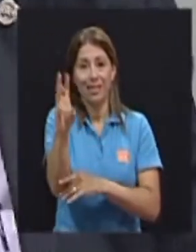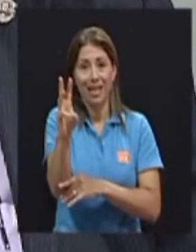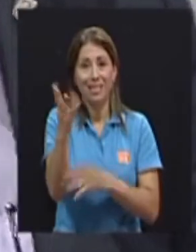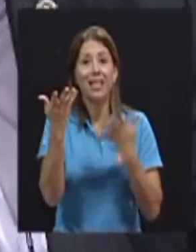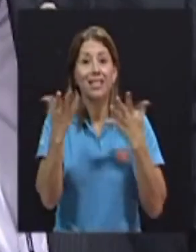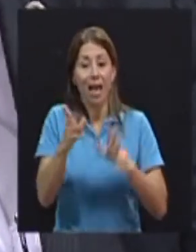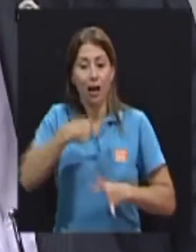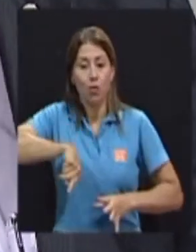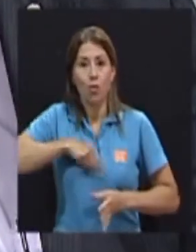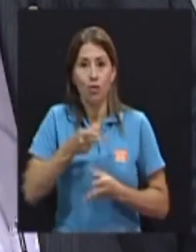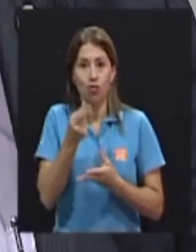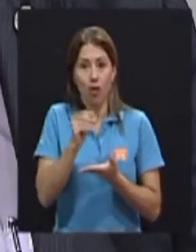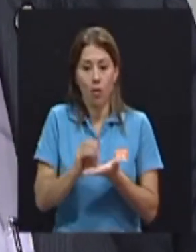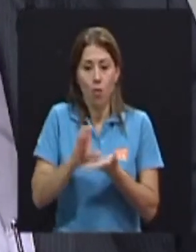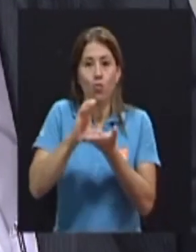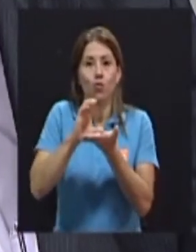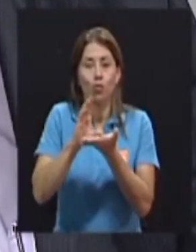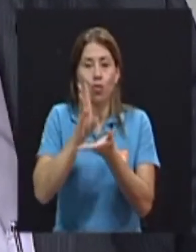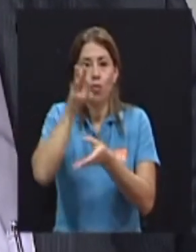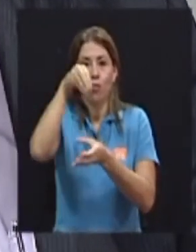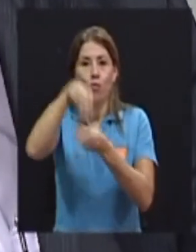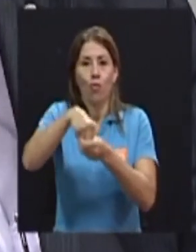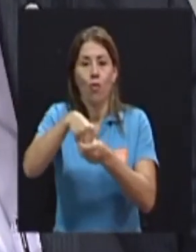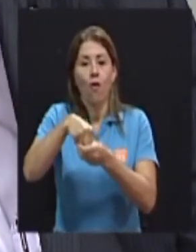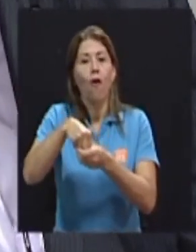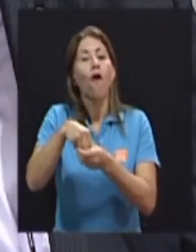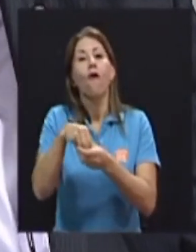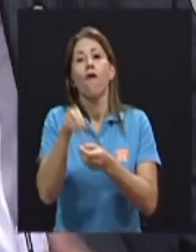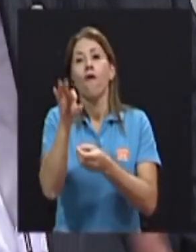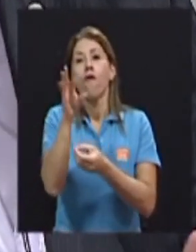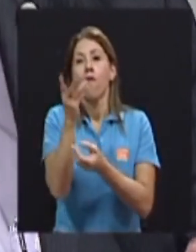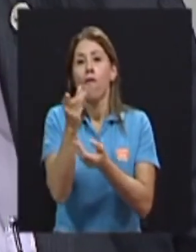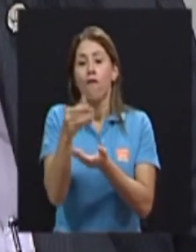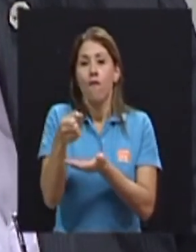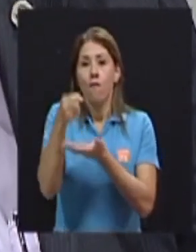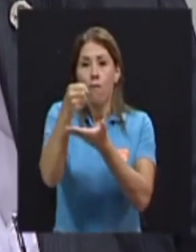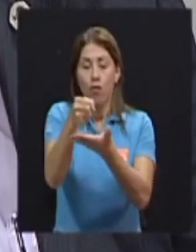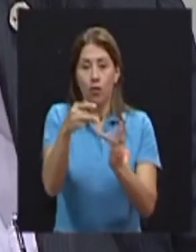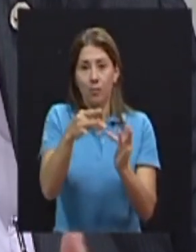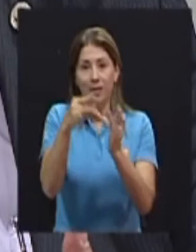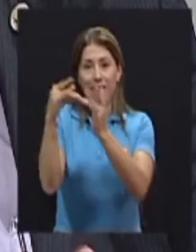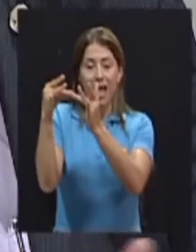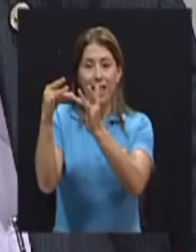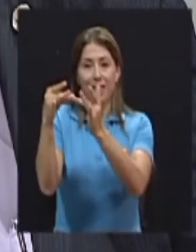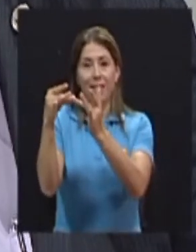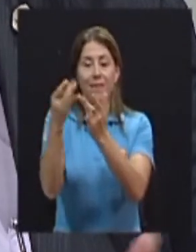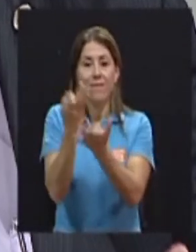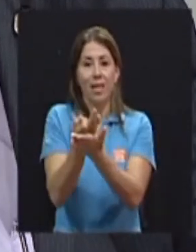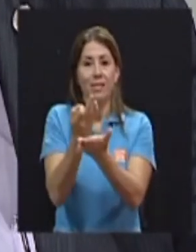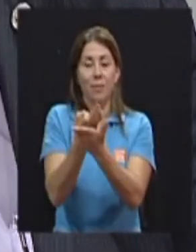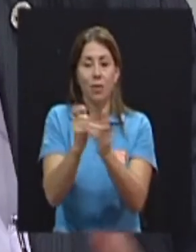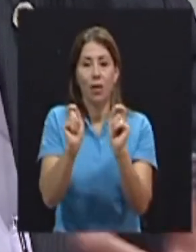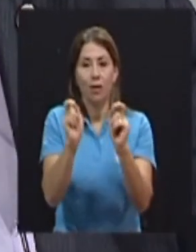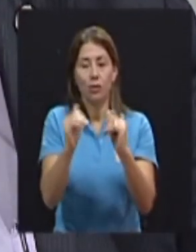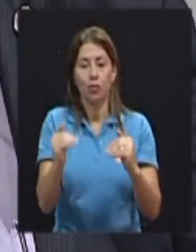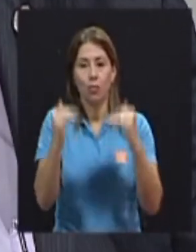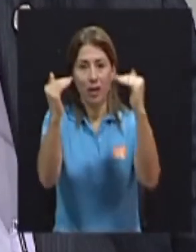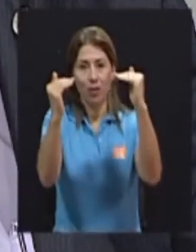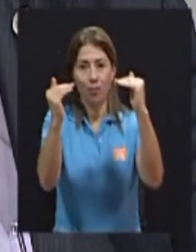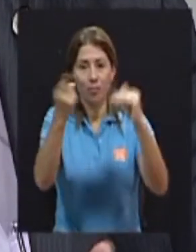en el Fondo Especial de Financiamiento de la Educación Superior. Y nos parece que es imprescindible que la universidad esté incorporada a CONARE para